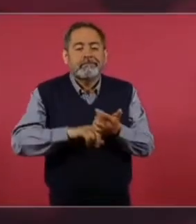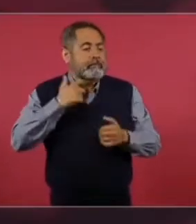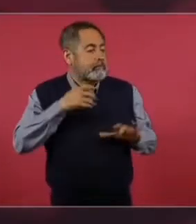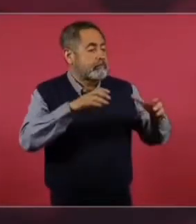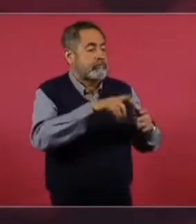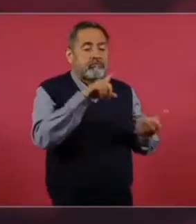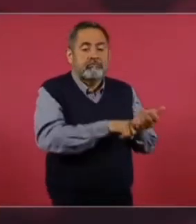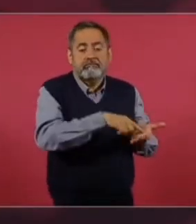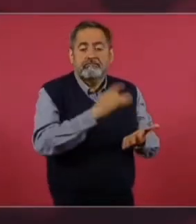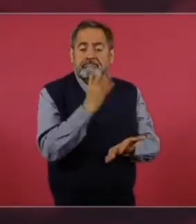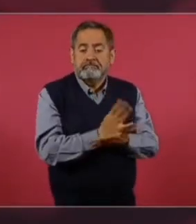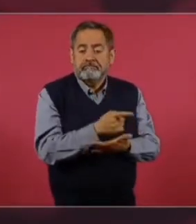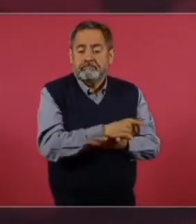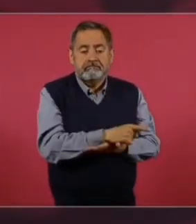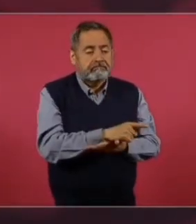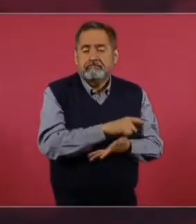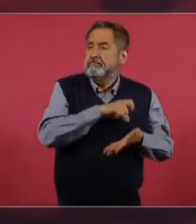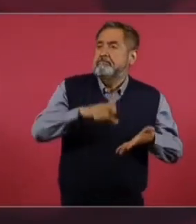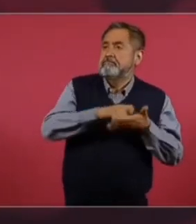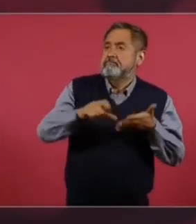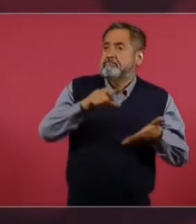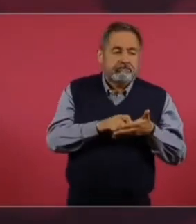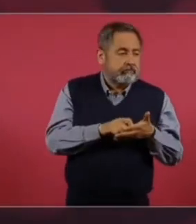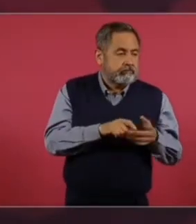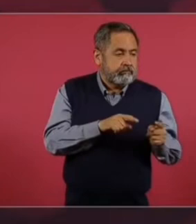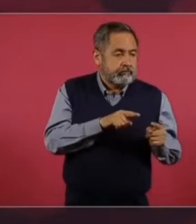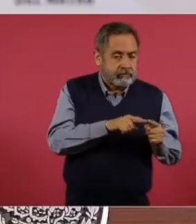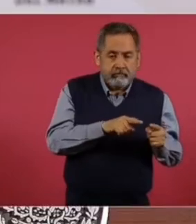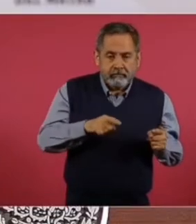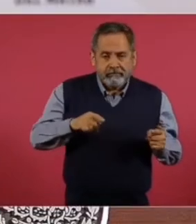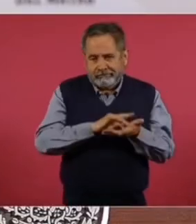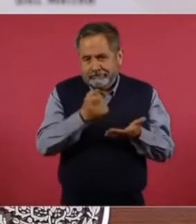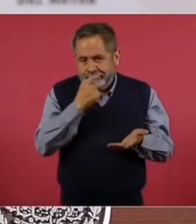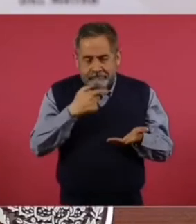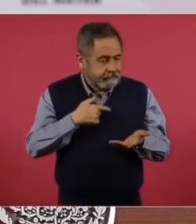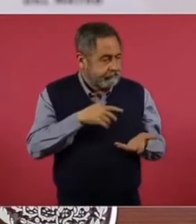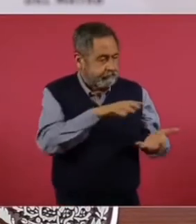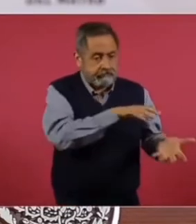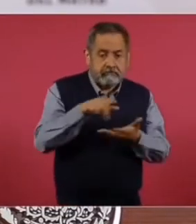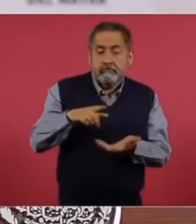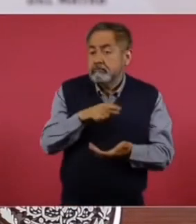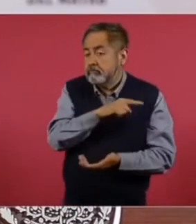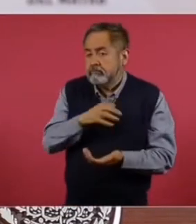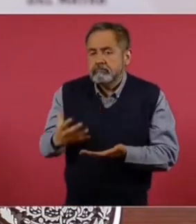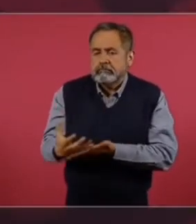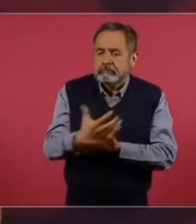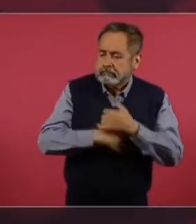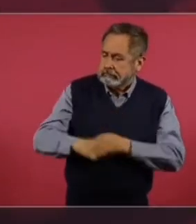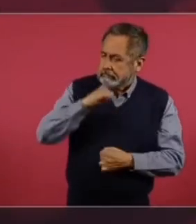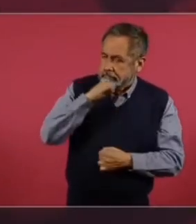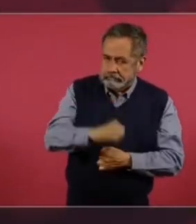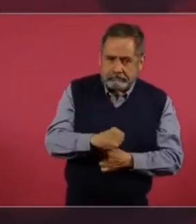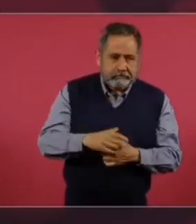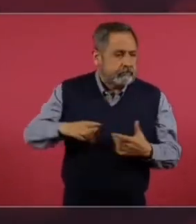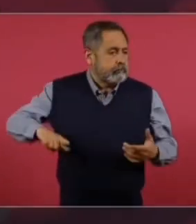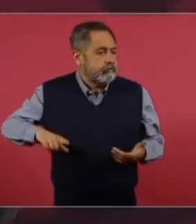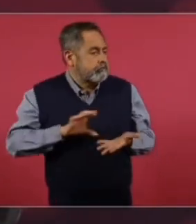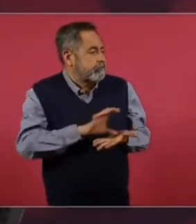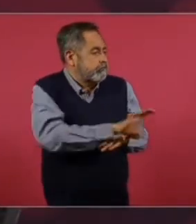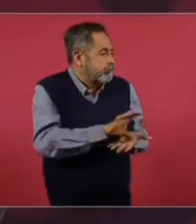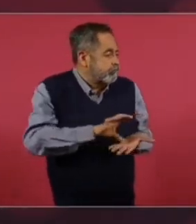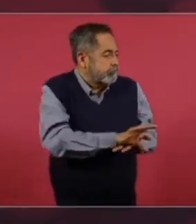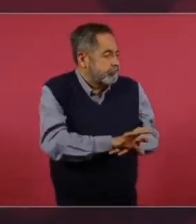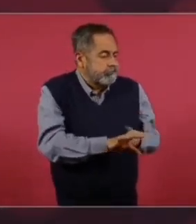venta de los medicamentos, unos cuantos, un negocio jugosísimo, tenían tanto